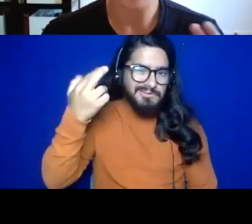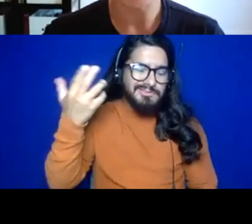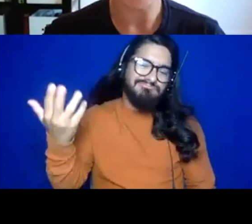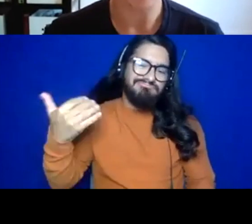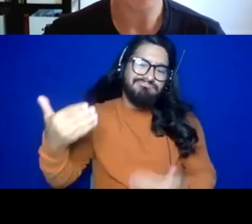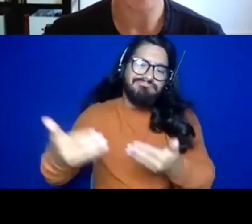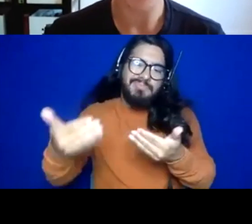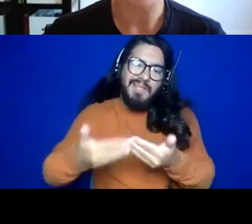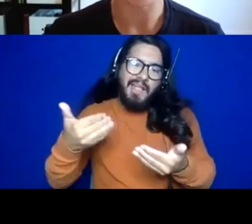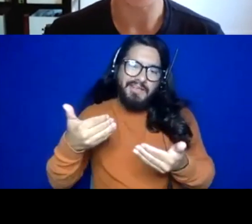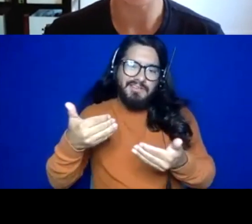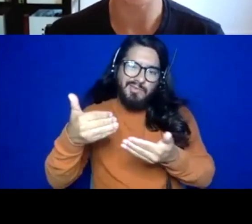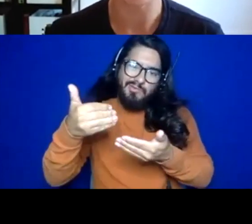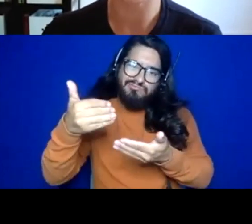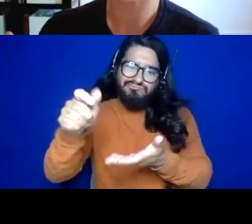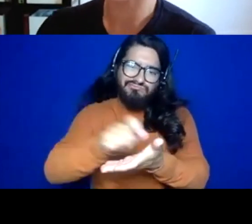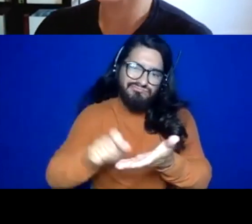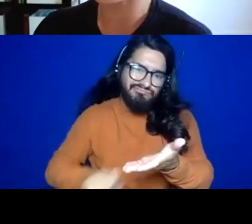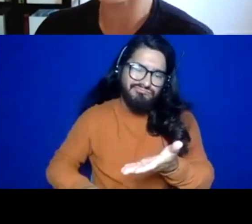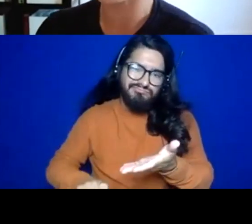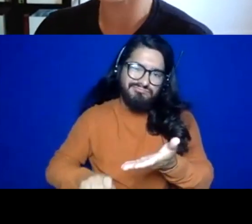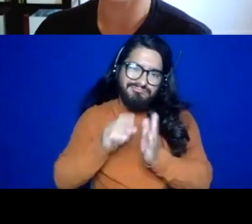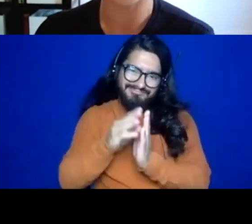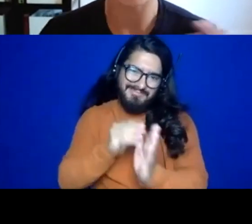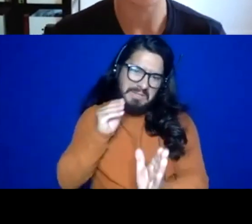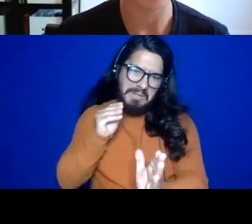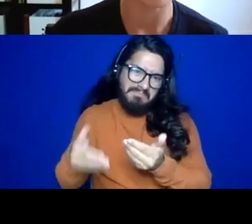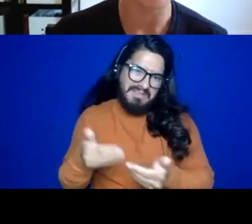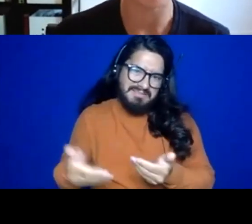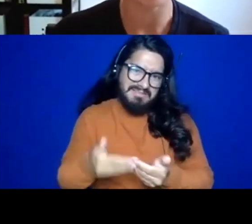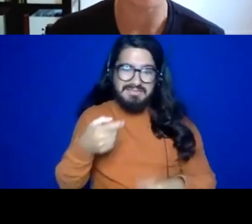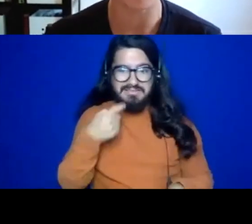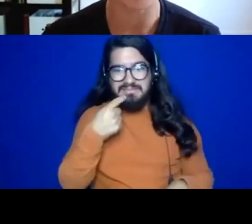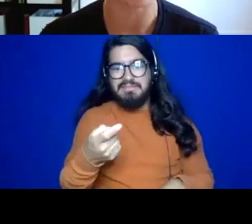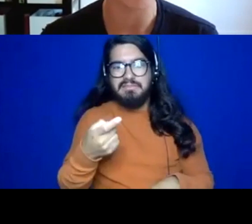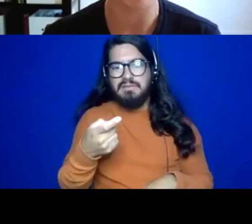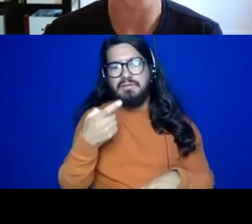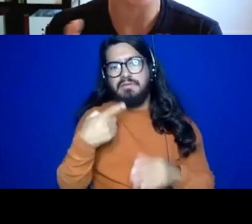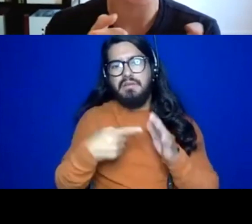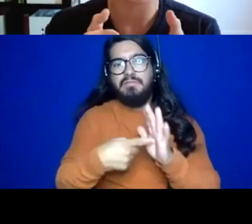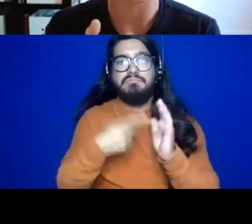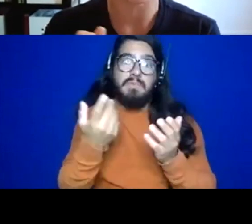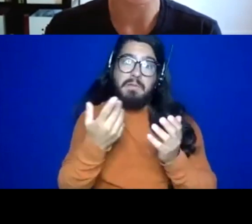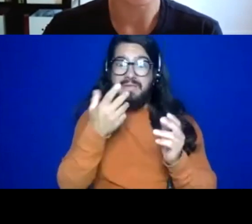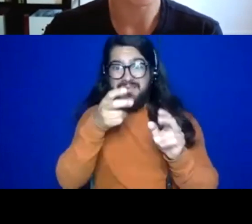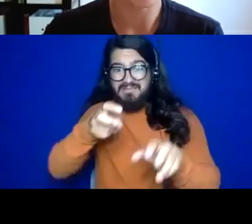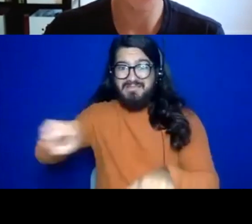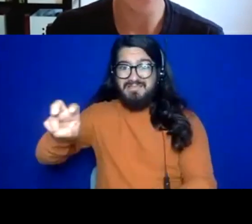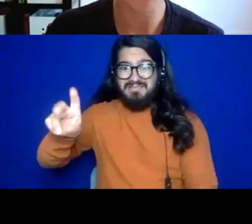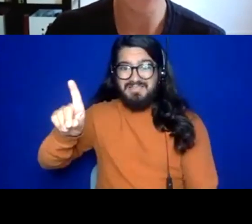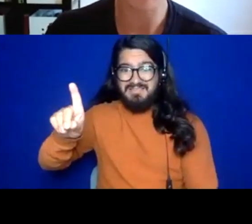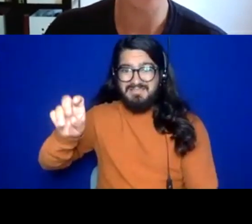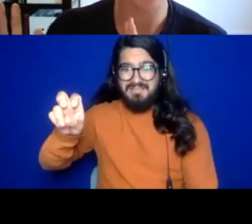porque son más fácil para yo anotar. Si en algún momento tengo que ir de un aparato al